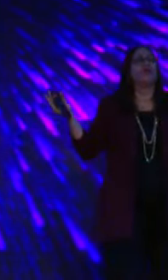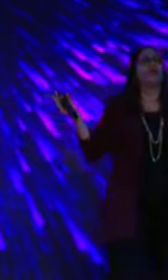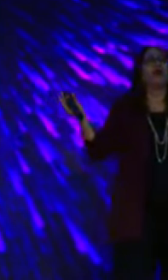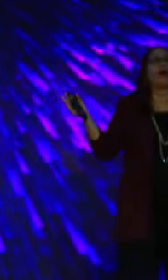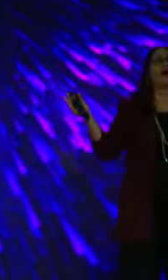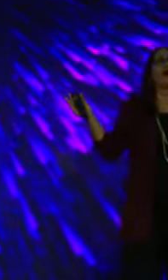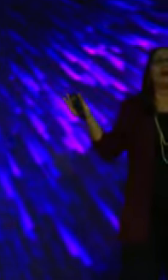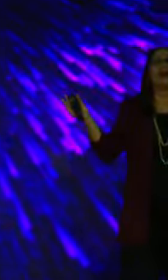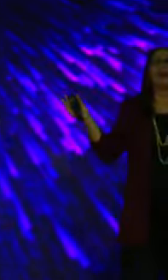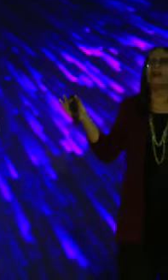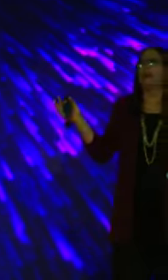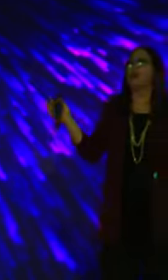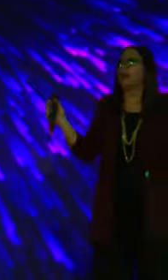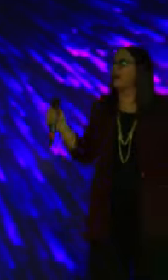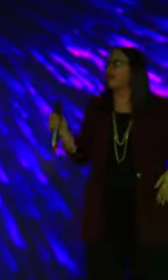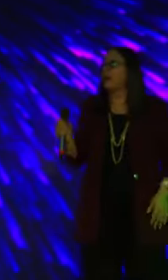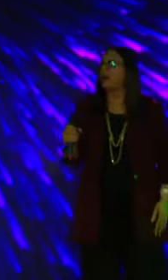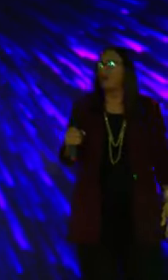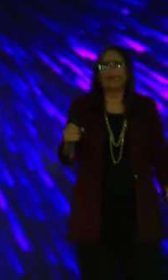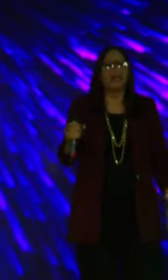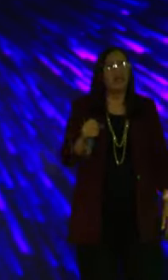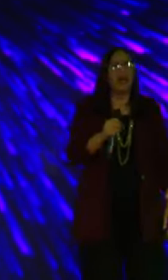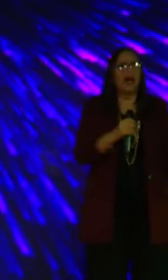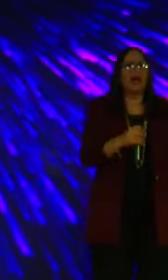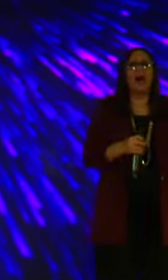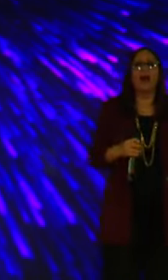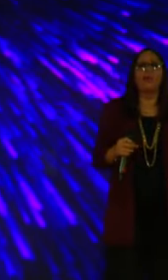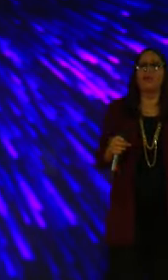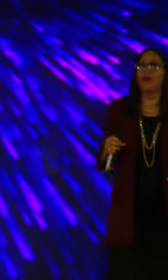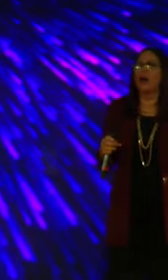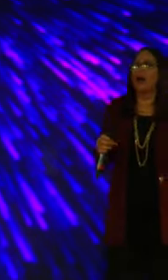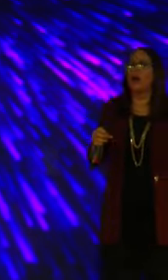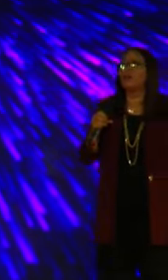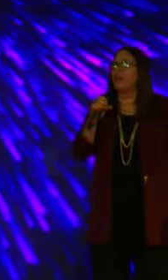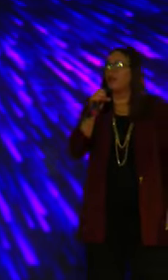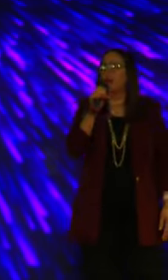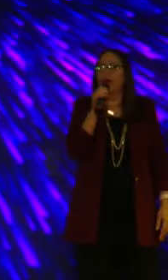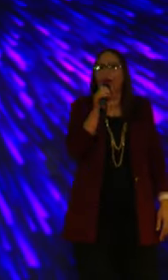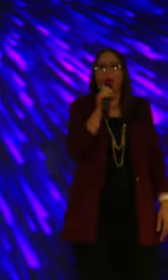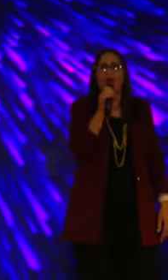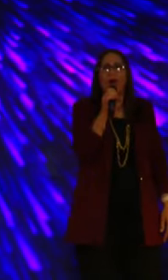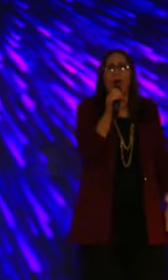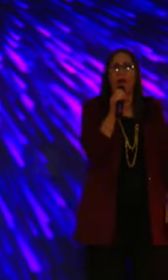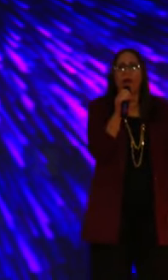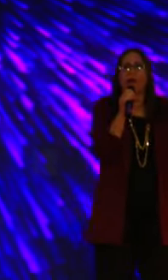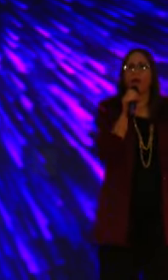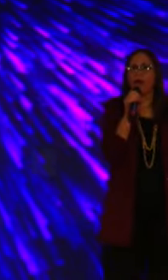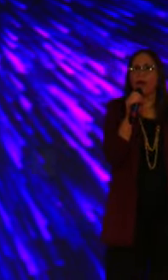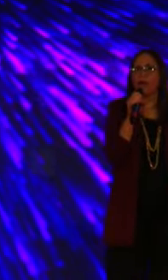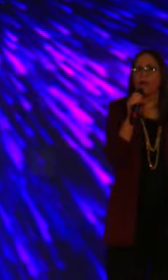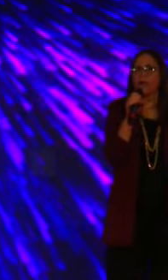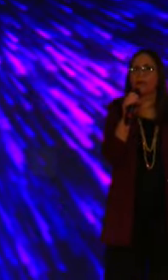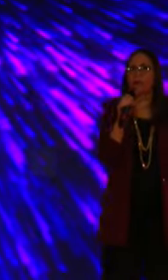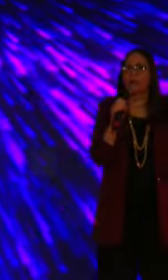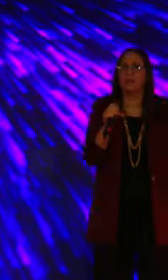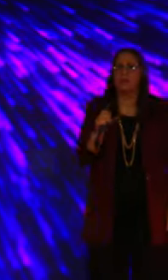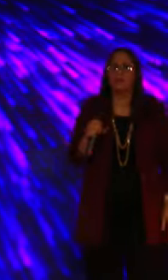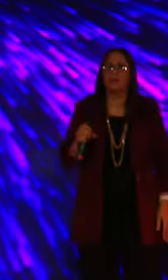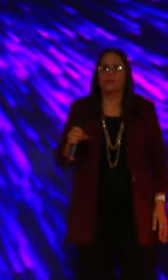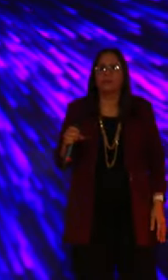Yo cantaré de la bondad de Dios.